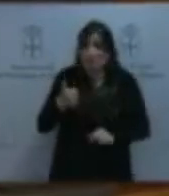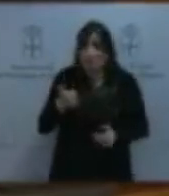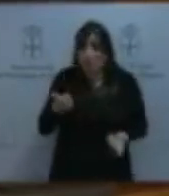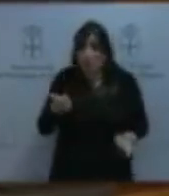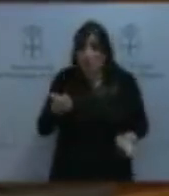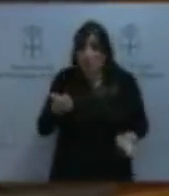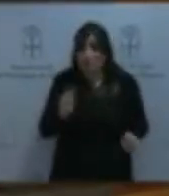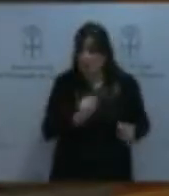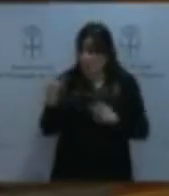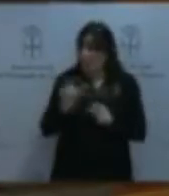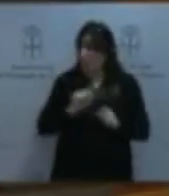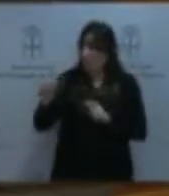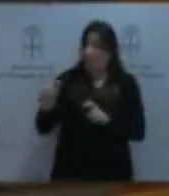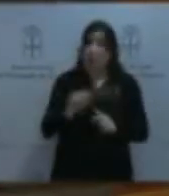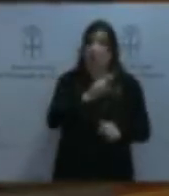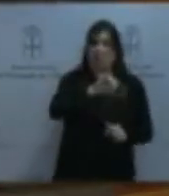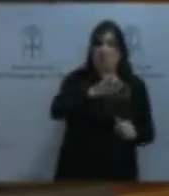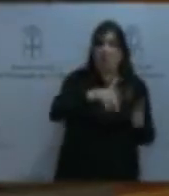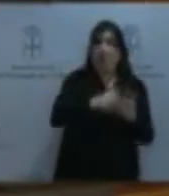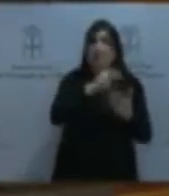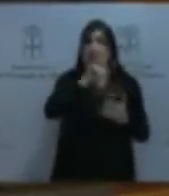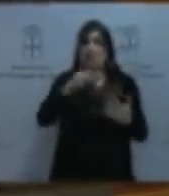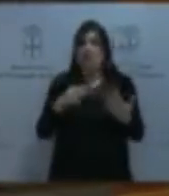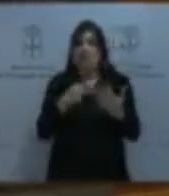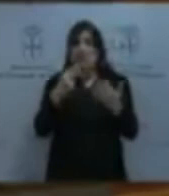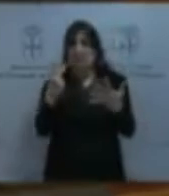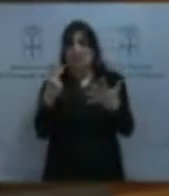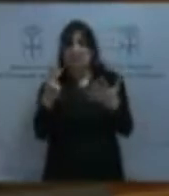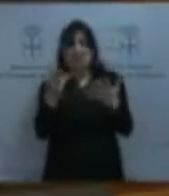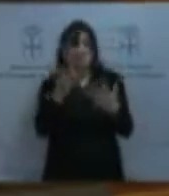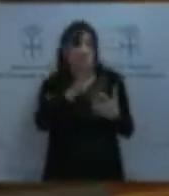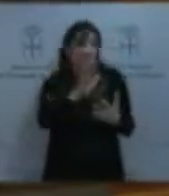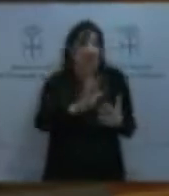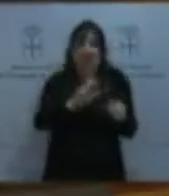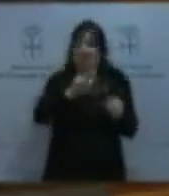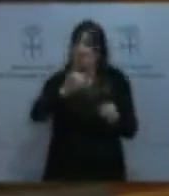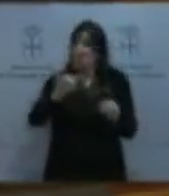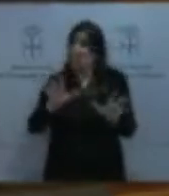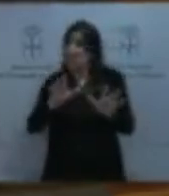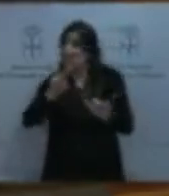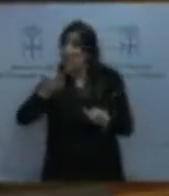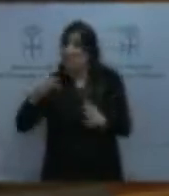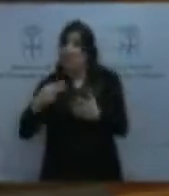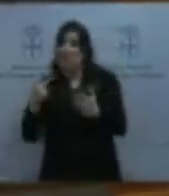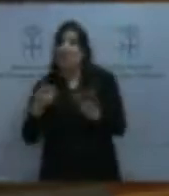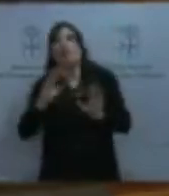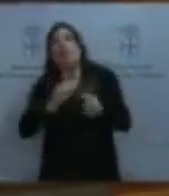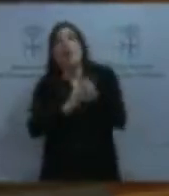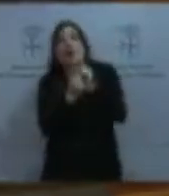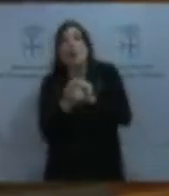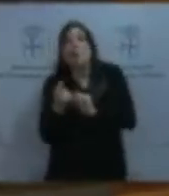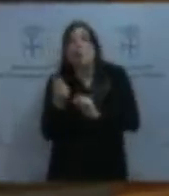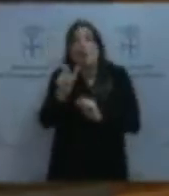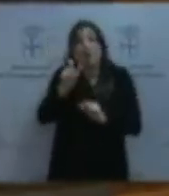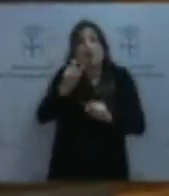2007 es muy similar al de 2010-2017. Si no fuese por la evolución de los precios del petróleo, nada de eso hubiese sucedido, pero en todo